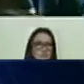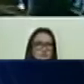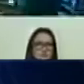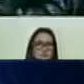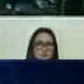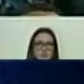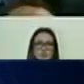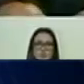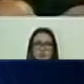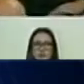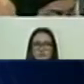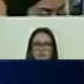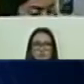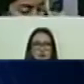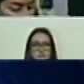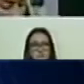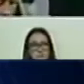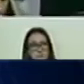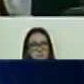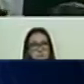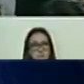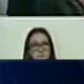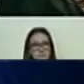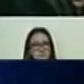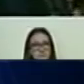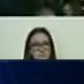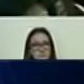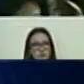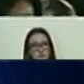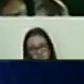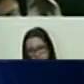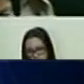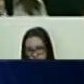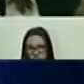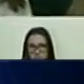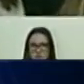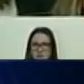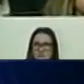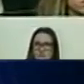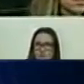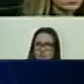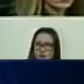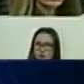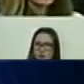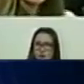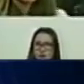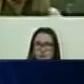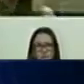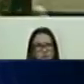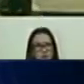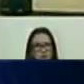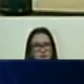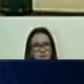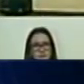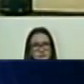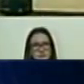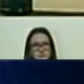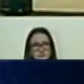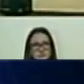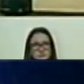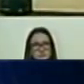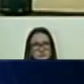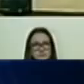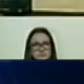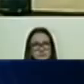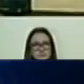hemos visto declaración de nadie. Nosotros recibimos refugiados permanentes. Consta en ACNUR,